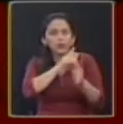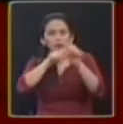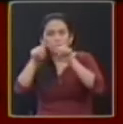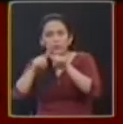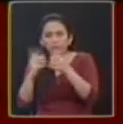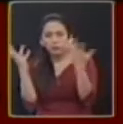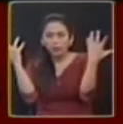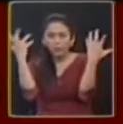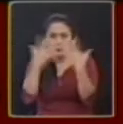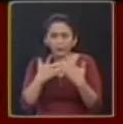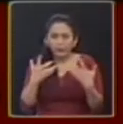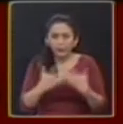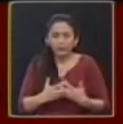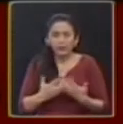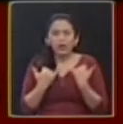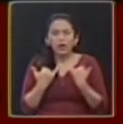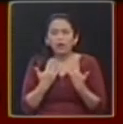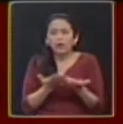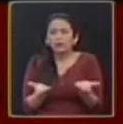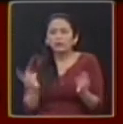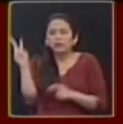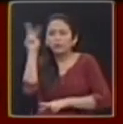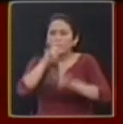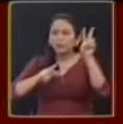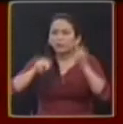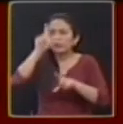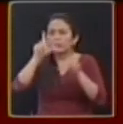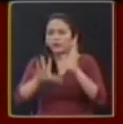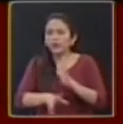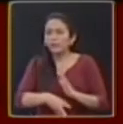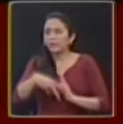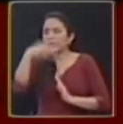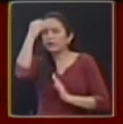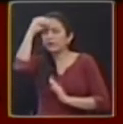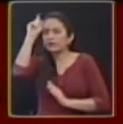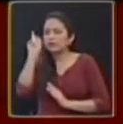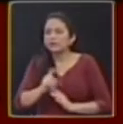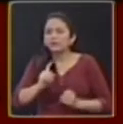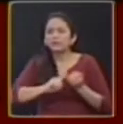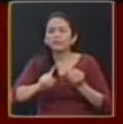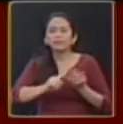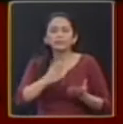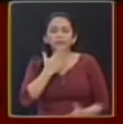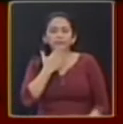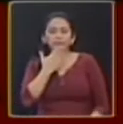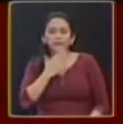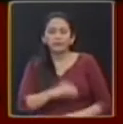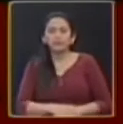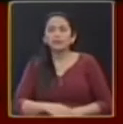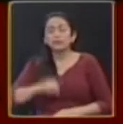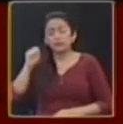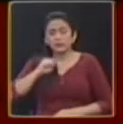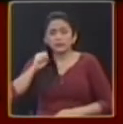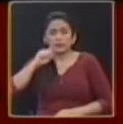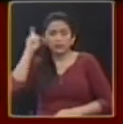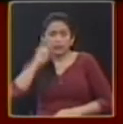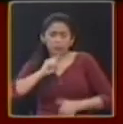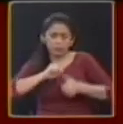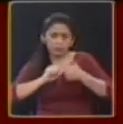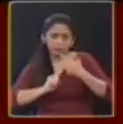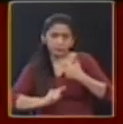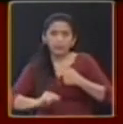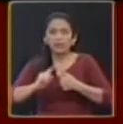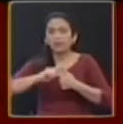existen de parte de los emprendedores cuencanos? Bueno, las necesidades son variadas, ¿no? Comencemos desde el financiamiento, desde poder